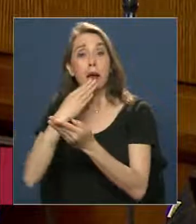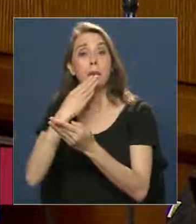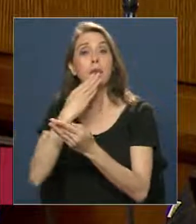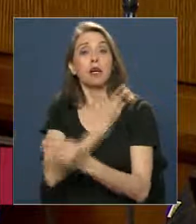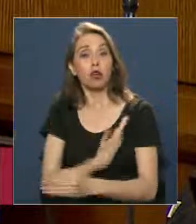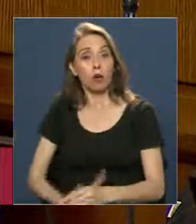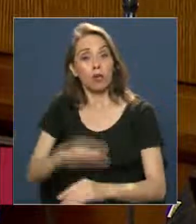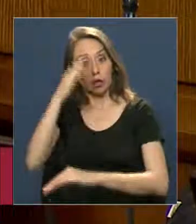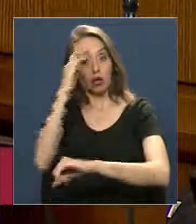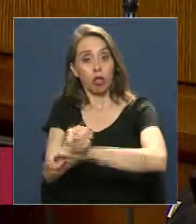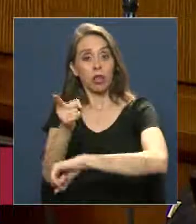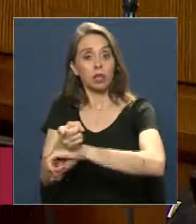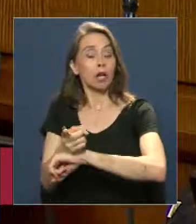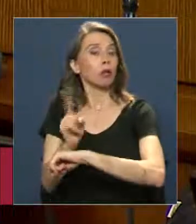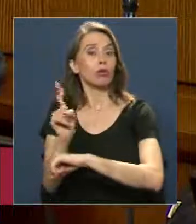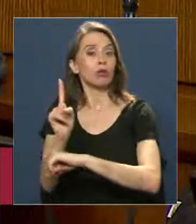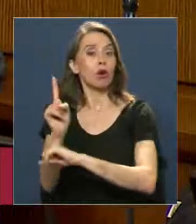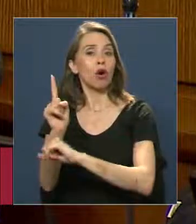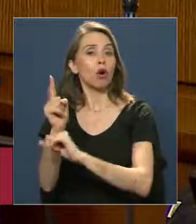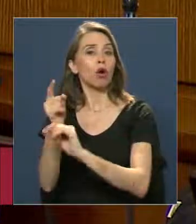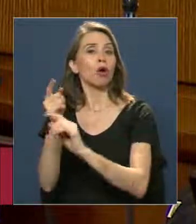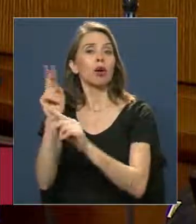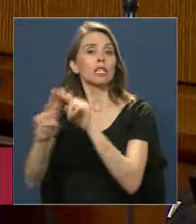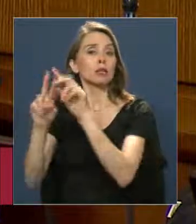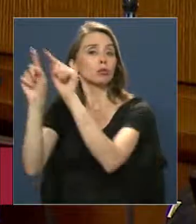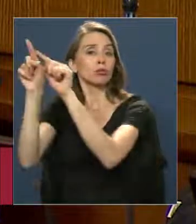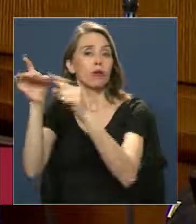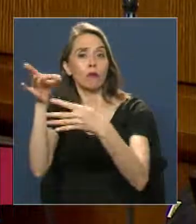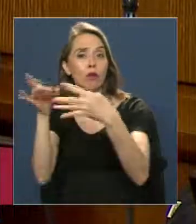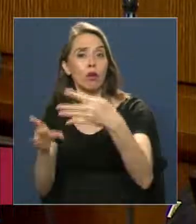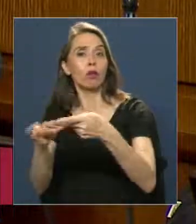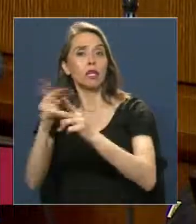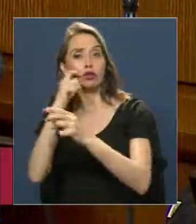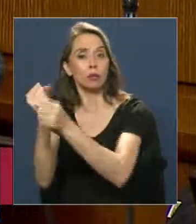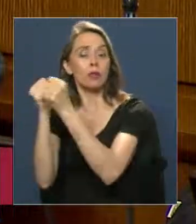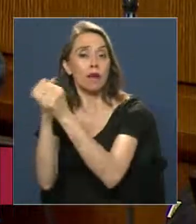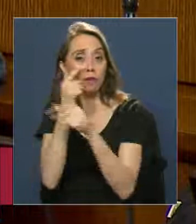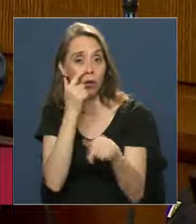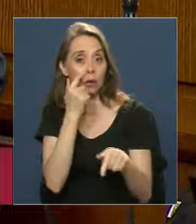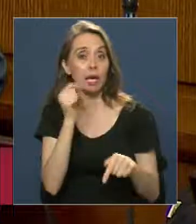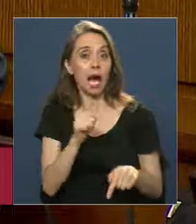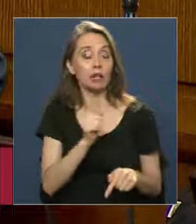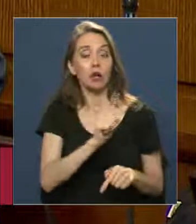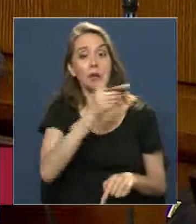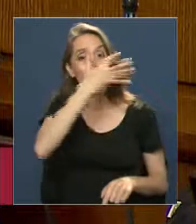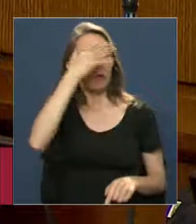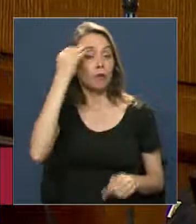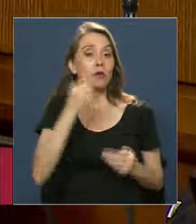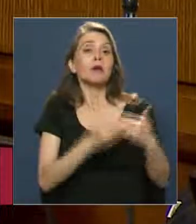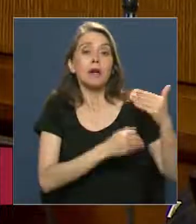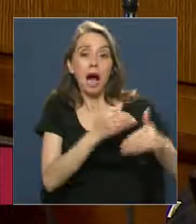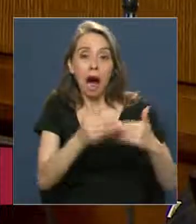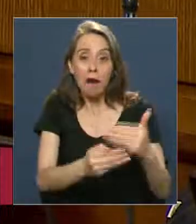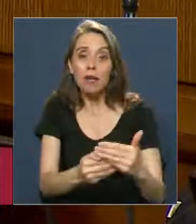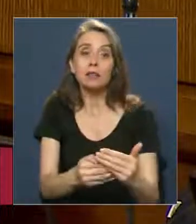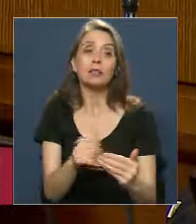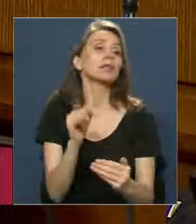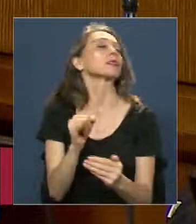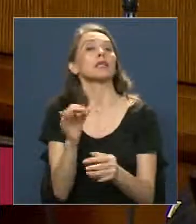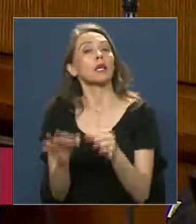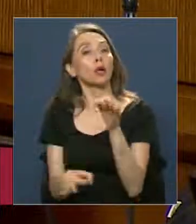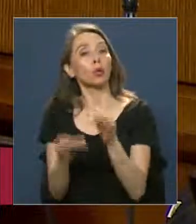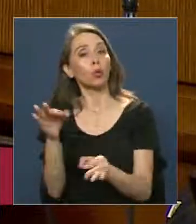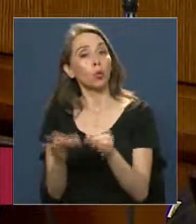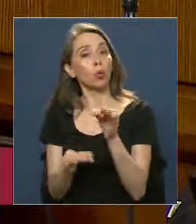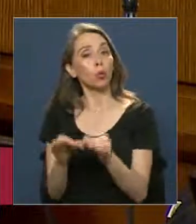Brutales, porque aquí hubo hechos que no podemos olvidar. Hubo hechos que para avanzar tenemos que superar, y también la justicia tiene